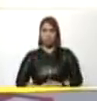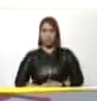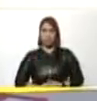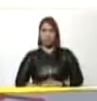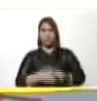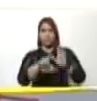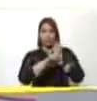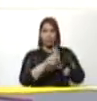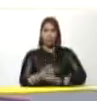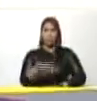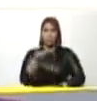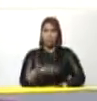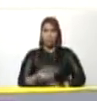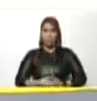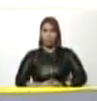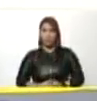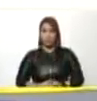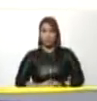Leyes muy importantes,